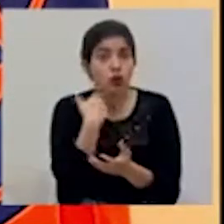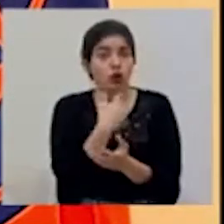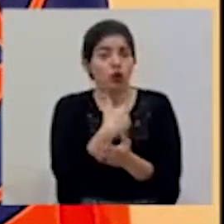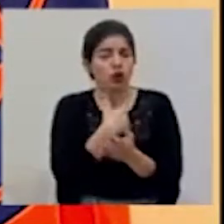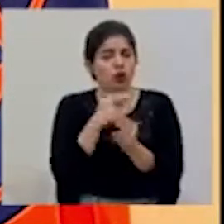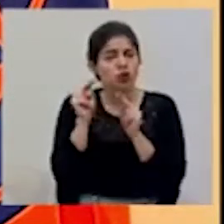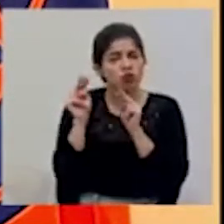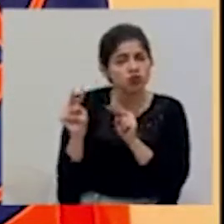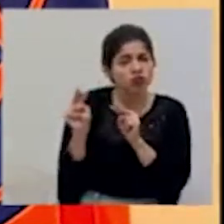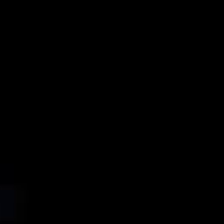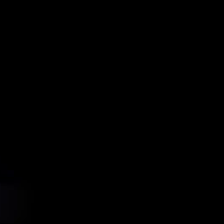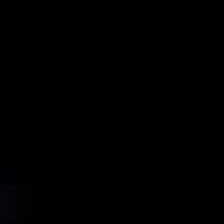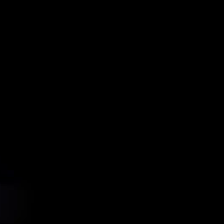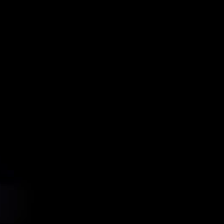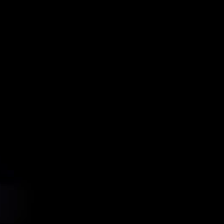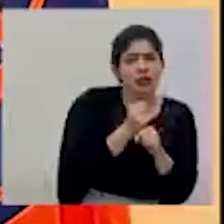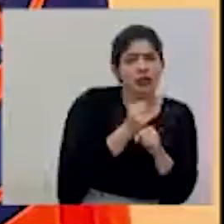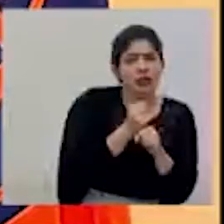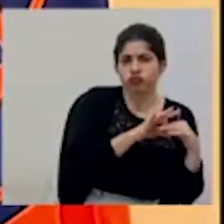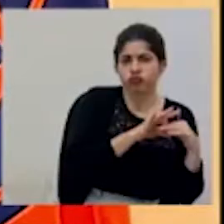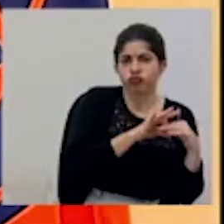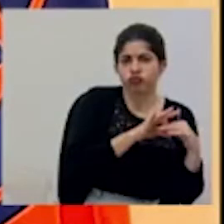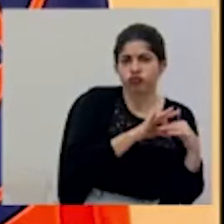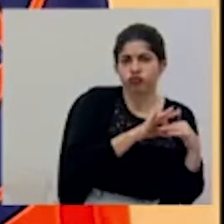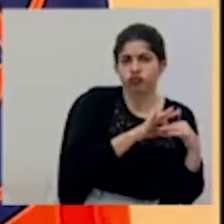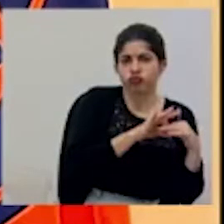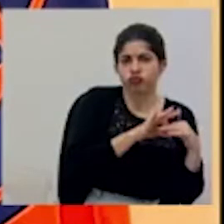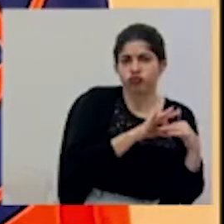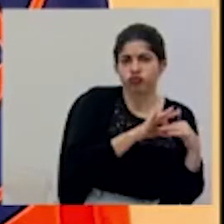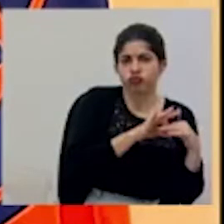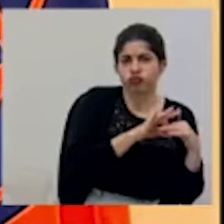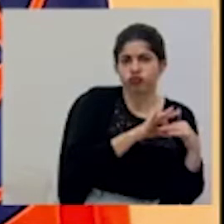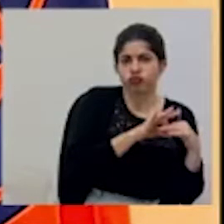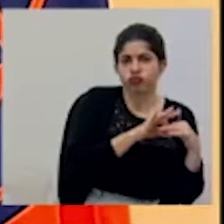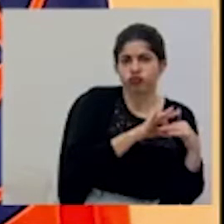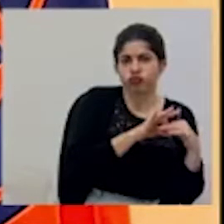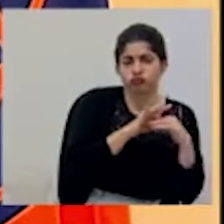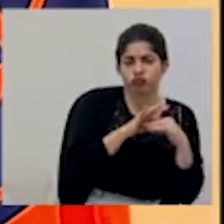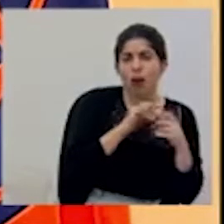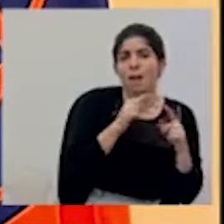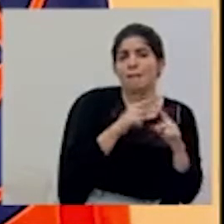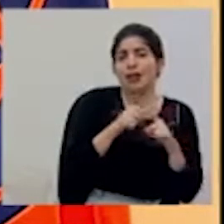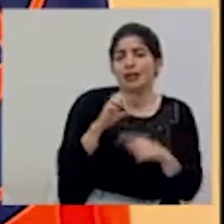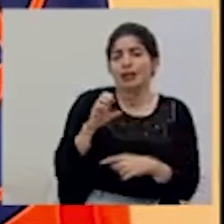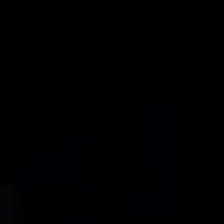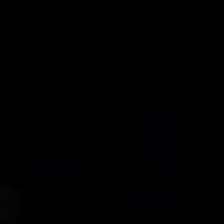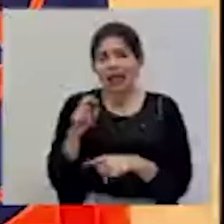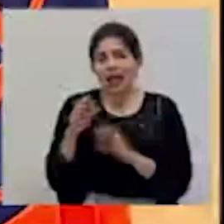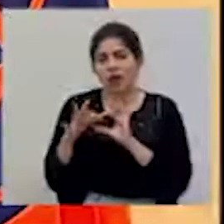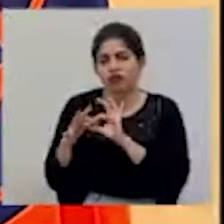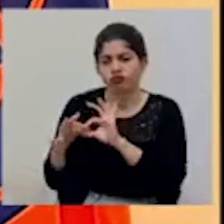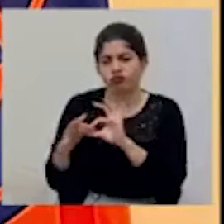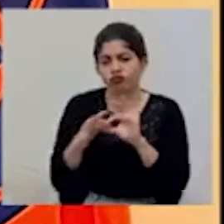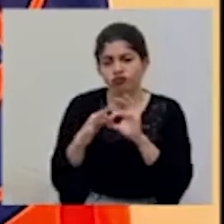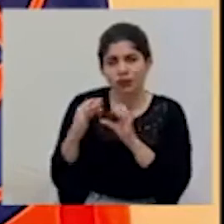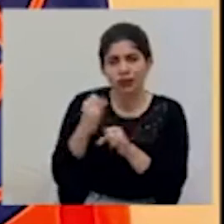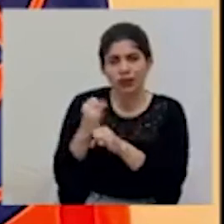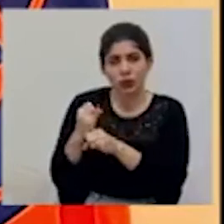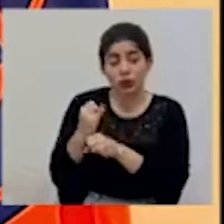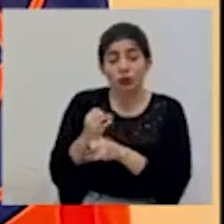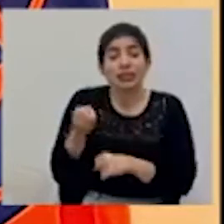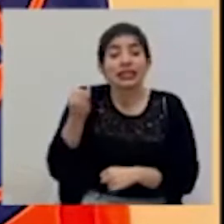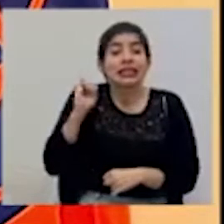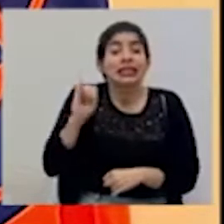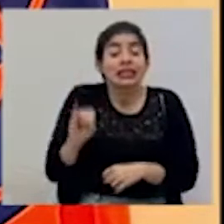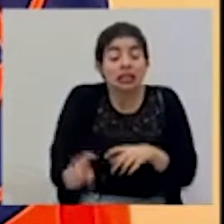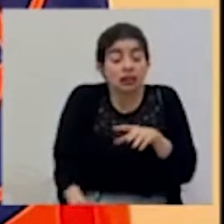seguimiento permanente con el Instituto y la coordinación de la CNE con las instituciones, y en caso de que